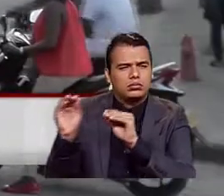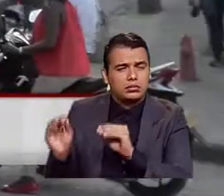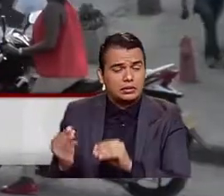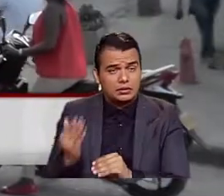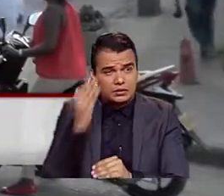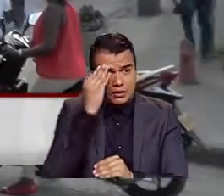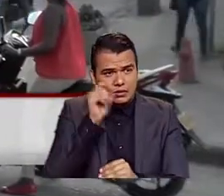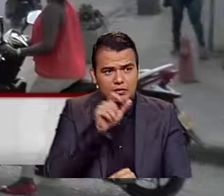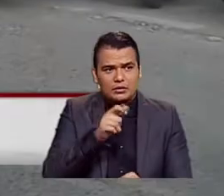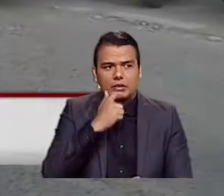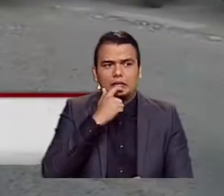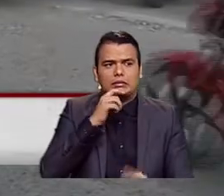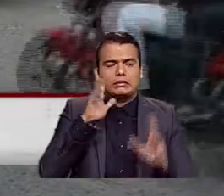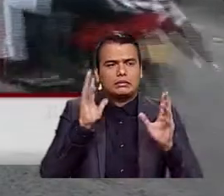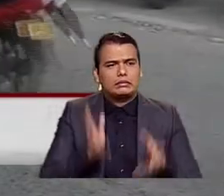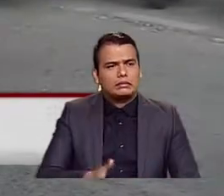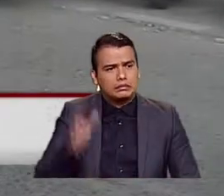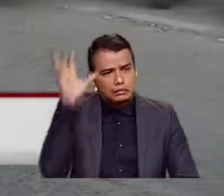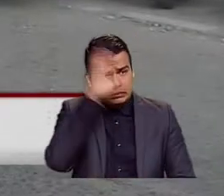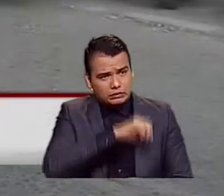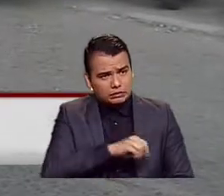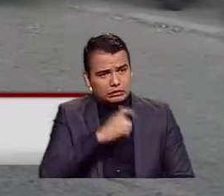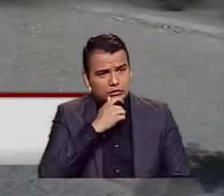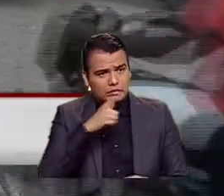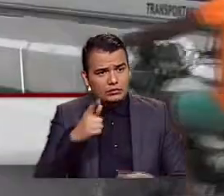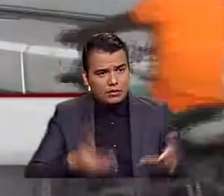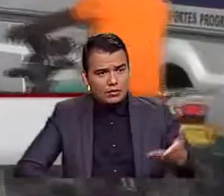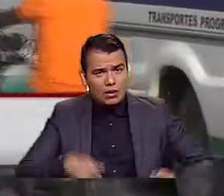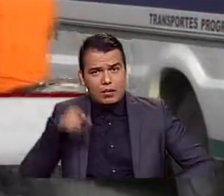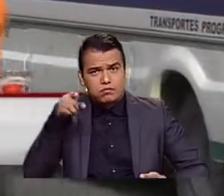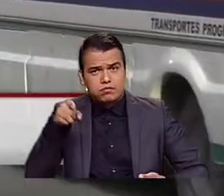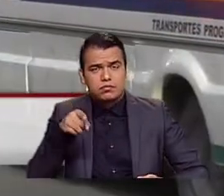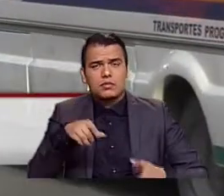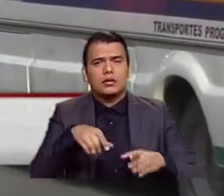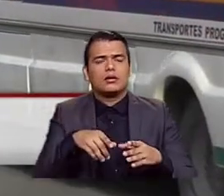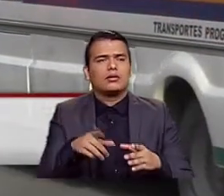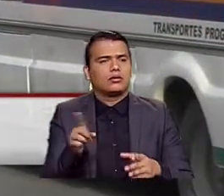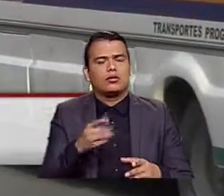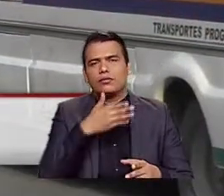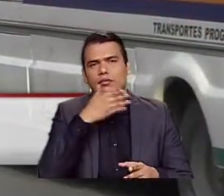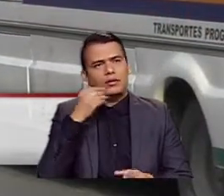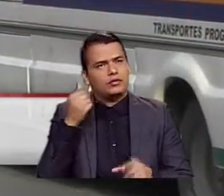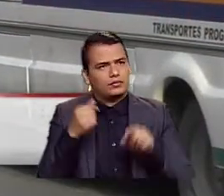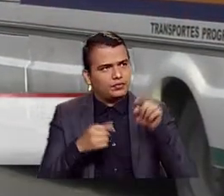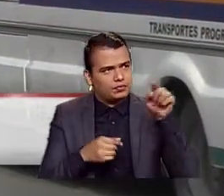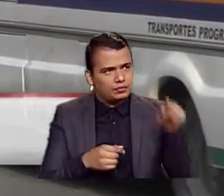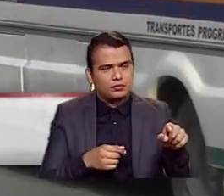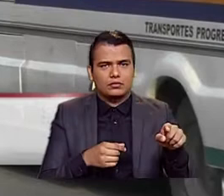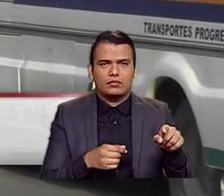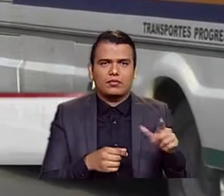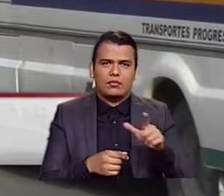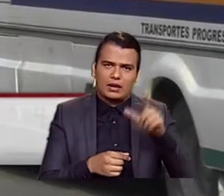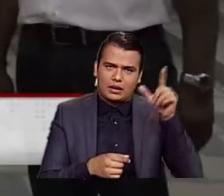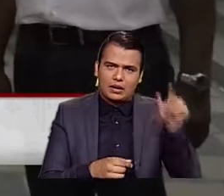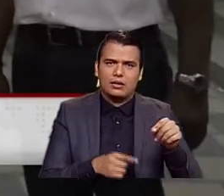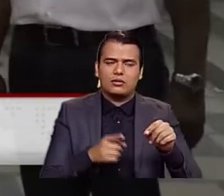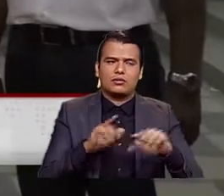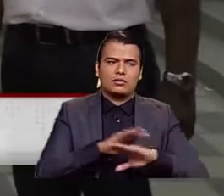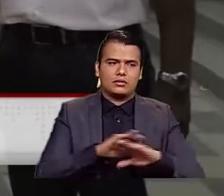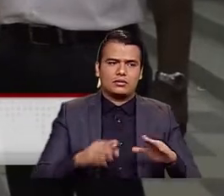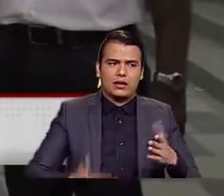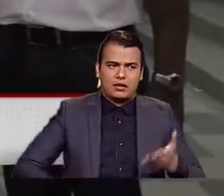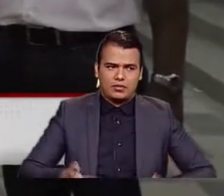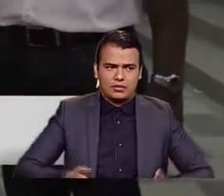que la gente entienda que no es llegando al almacén y parqueando el carro, sino que hay que dejar el carro en una cuadra lejos del almacén.